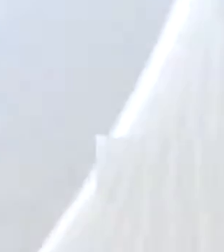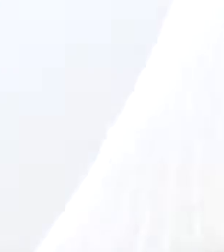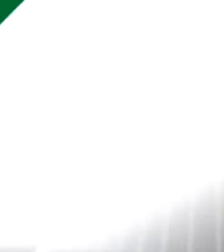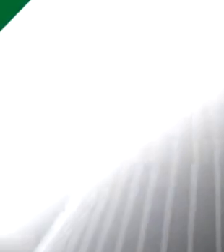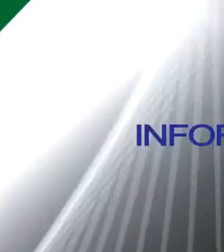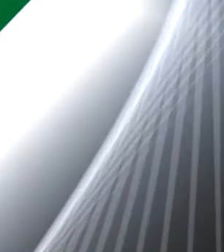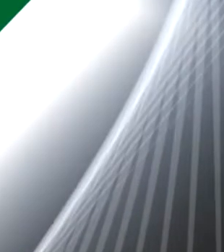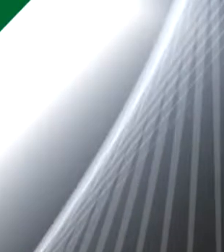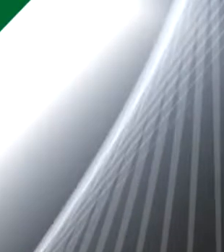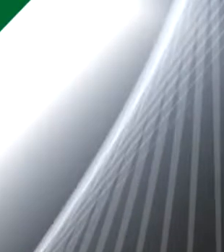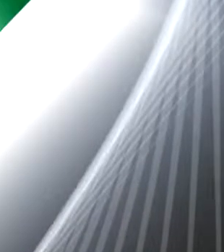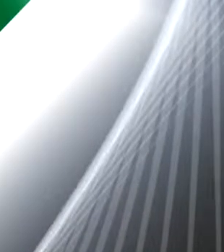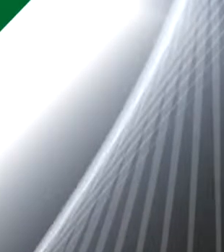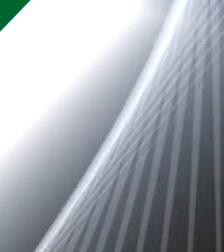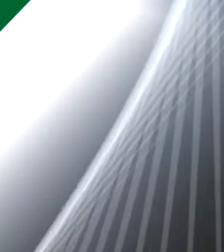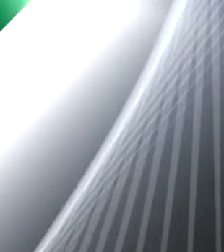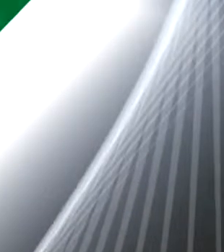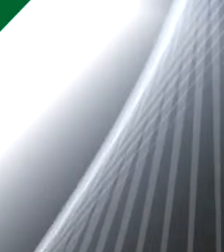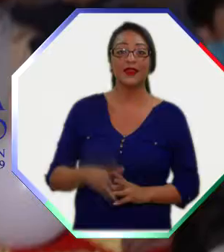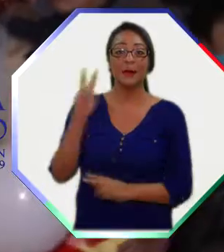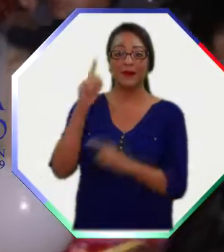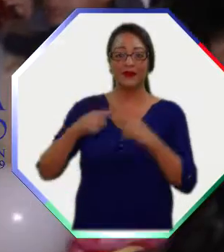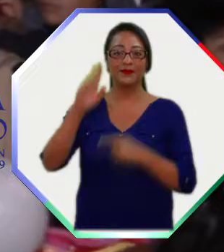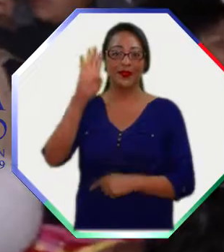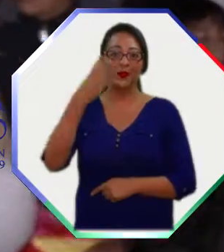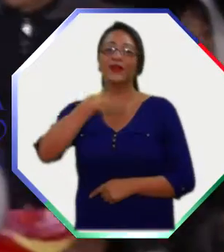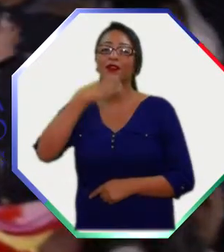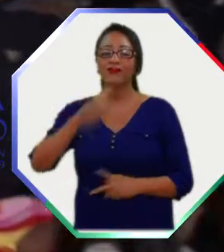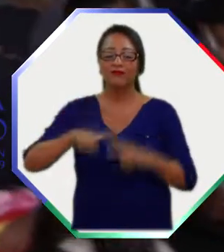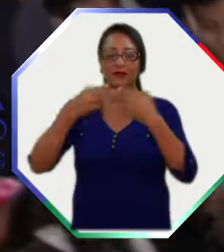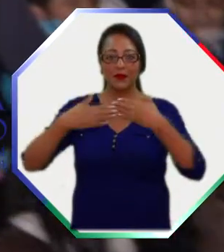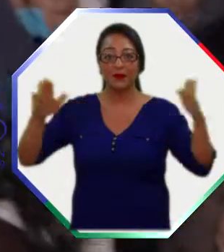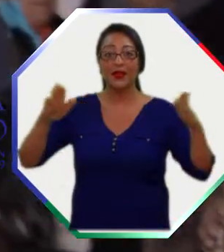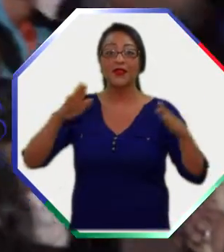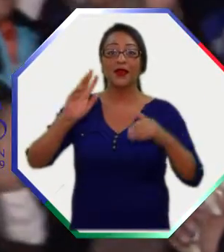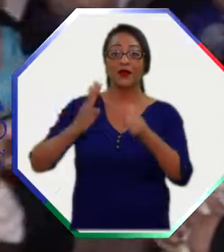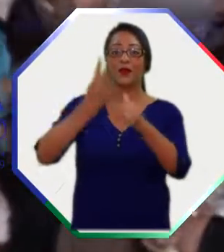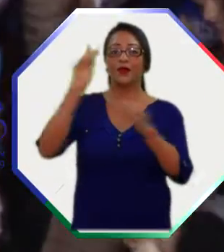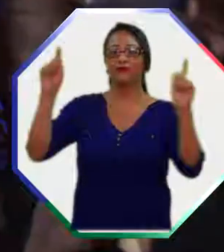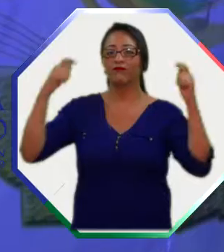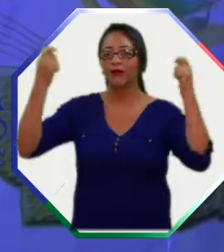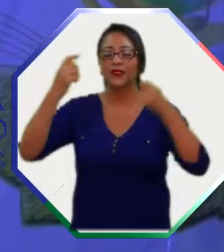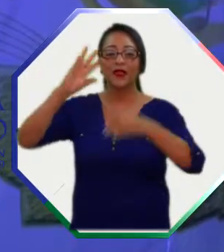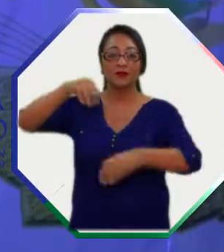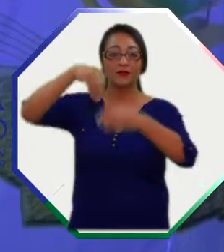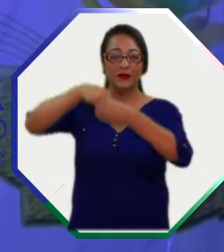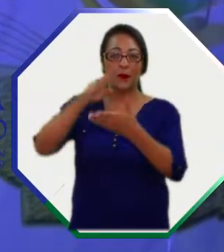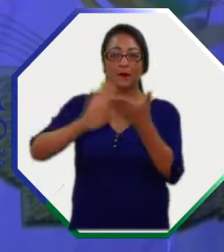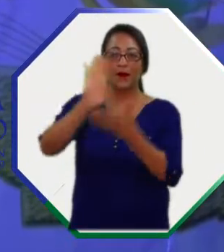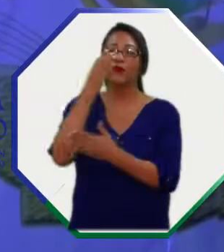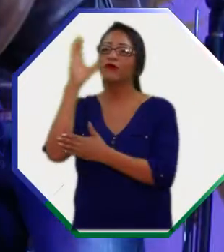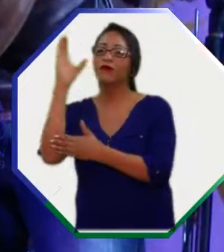Juntos caminamos. Batalla Tulipán. Este viernes 4 de agosto se dará inicio al cuarto festival denominado